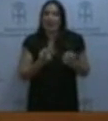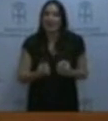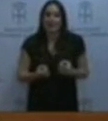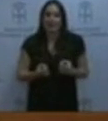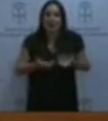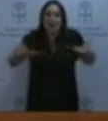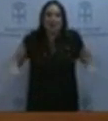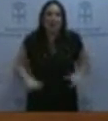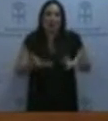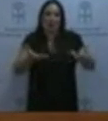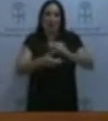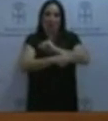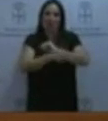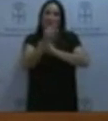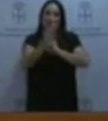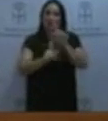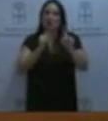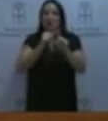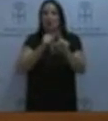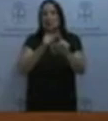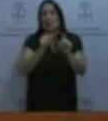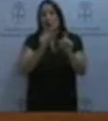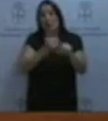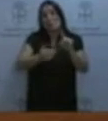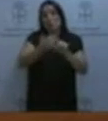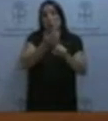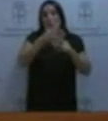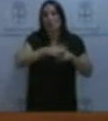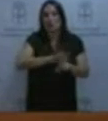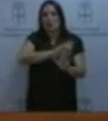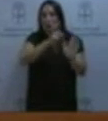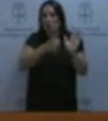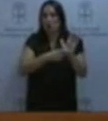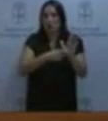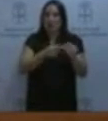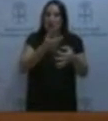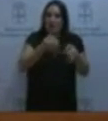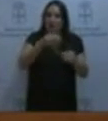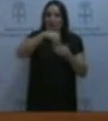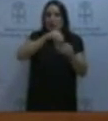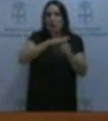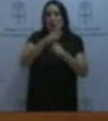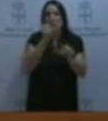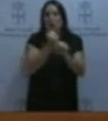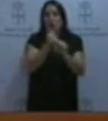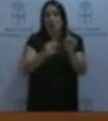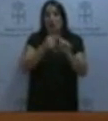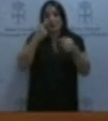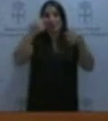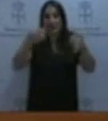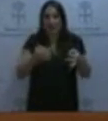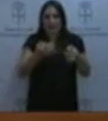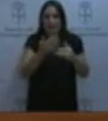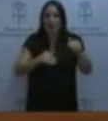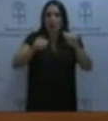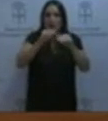promoción de medidas positivas dirigidas a lograr una inclusión plena y efectiva en el ámbito laboral, garantizando la igualdad de oportunidades. Los datos